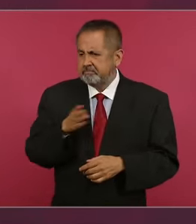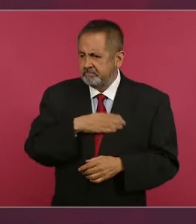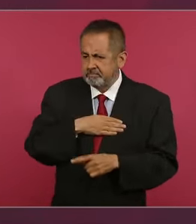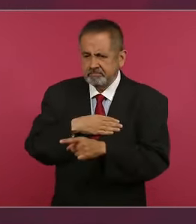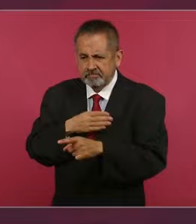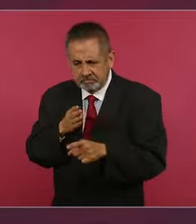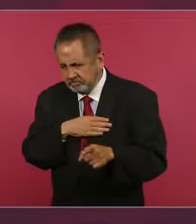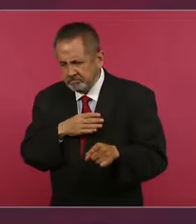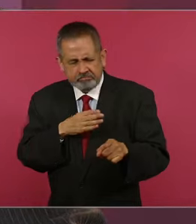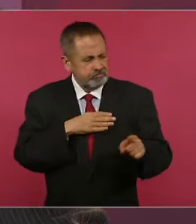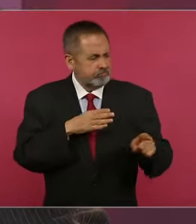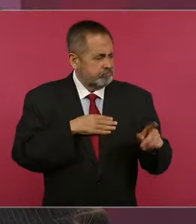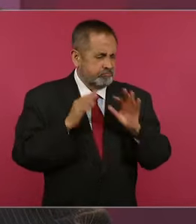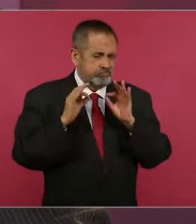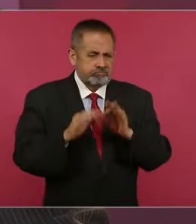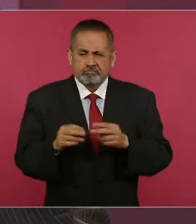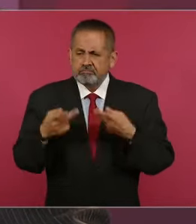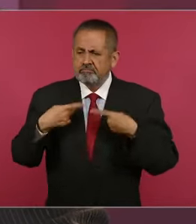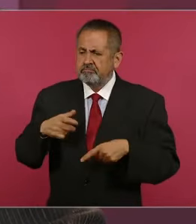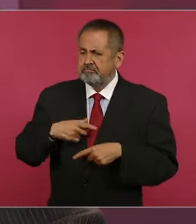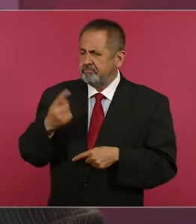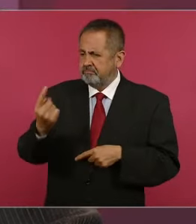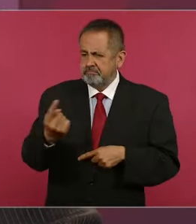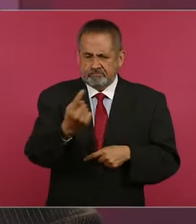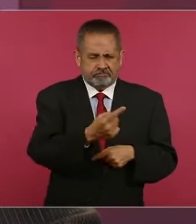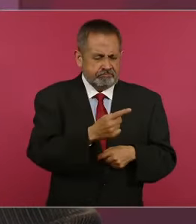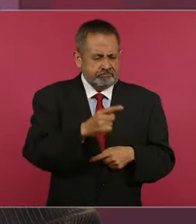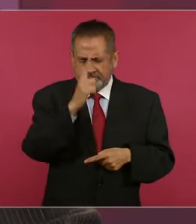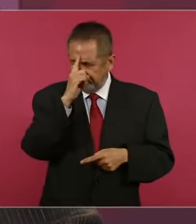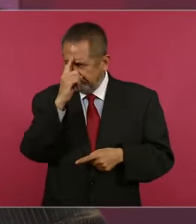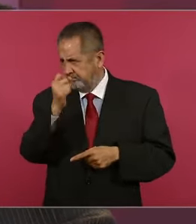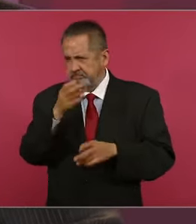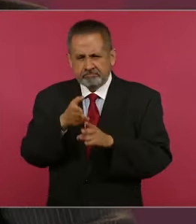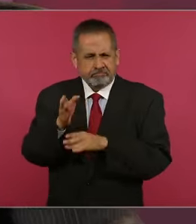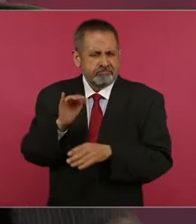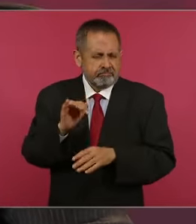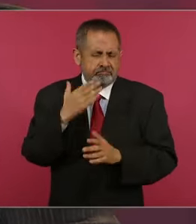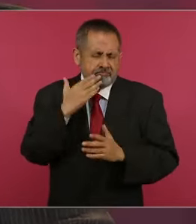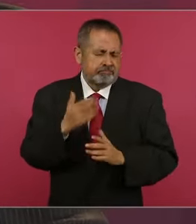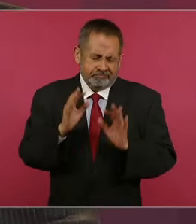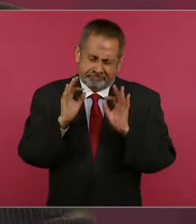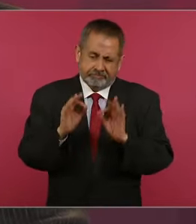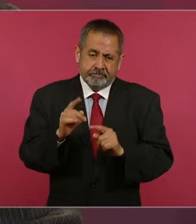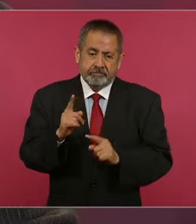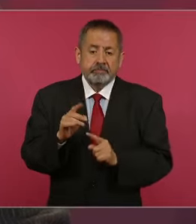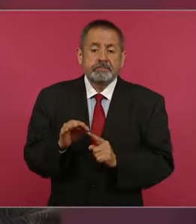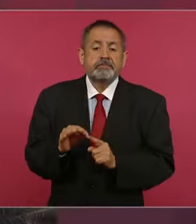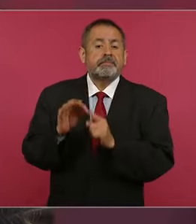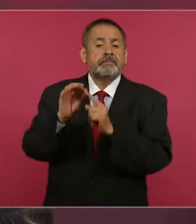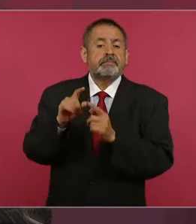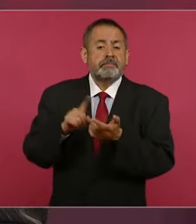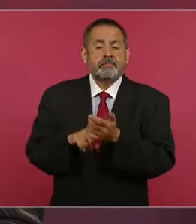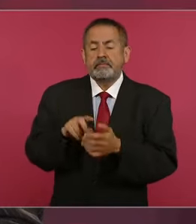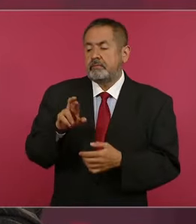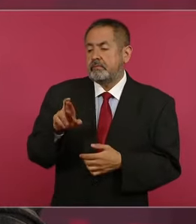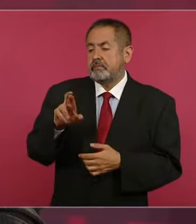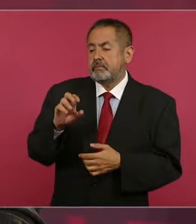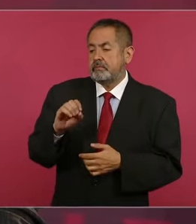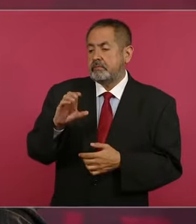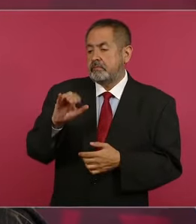buenos, personas con convicción, pero en el caso especial